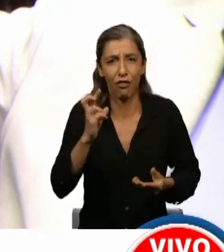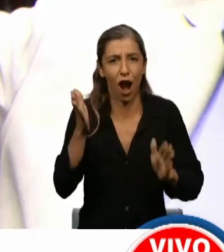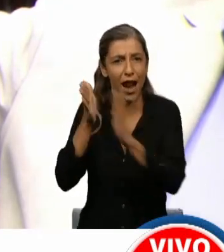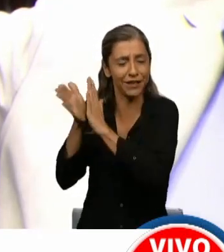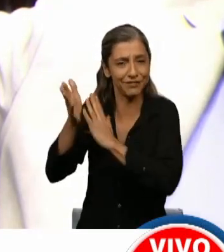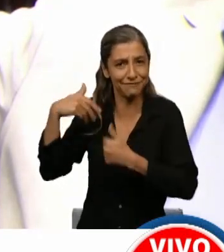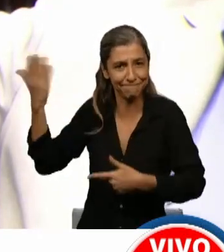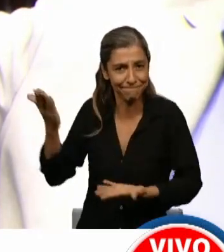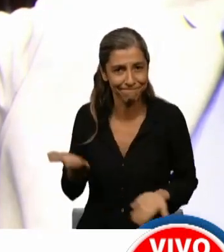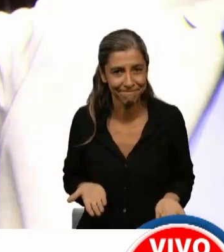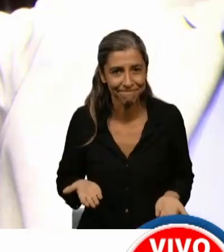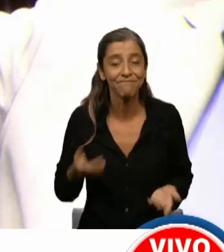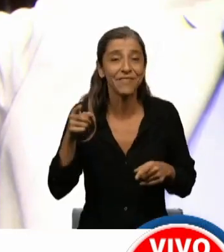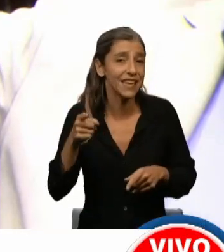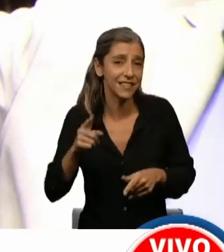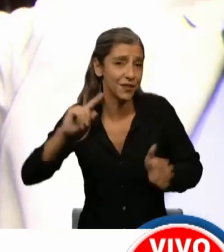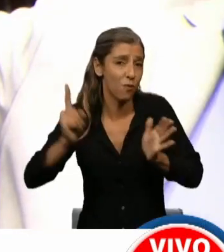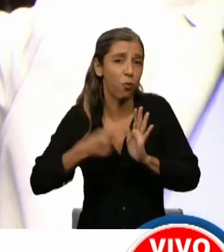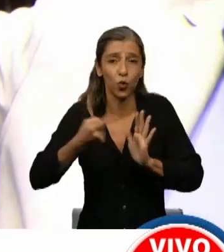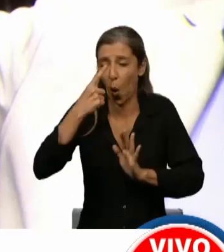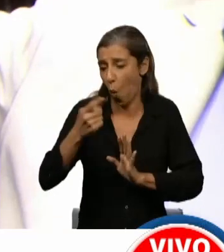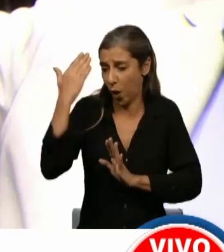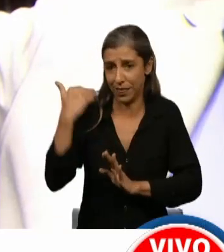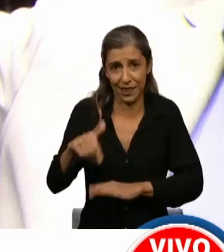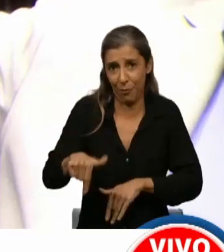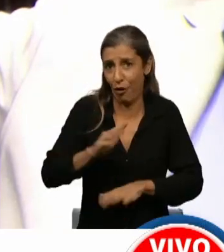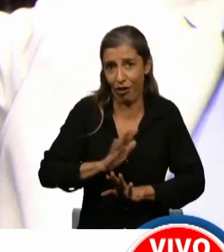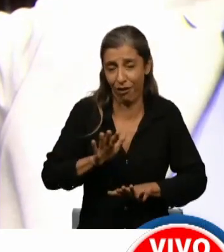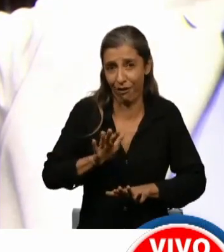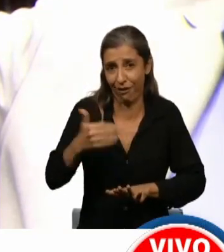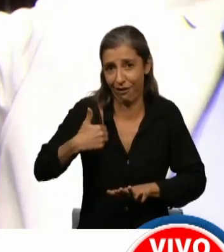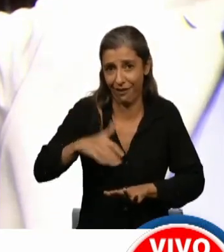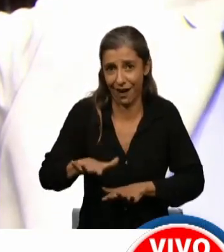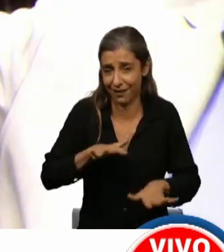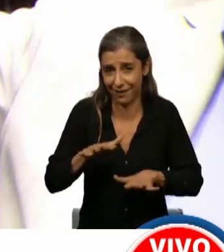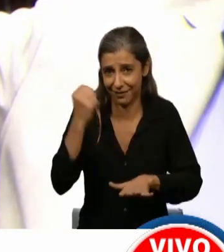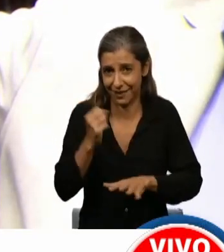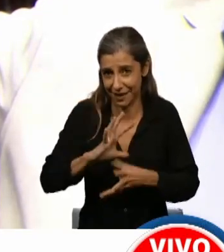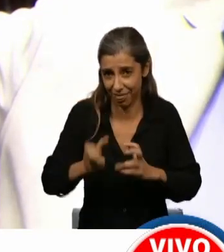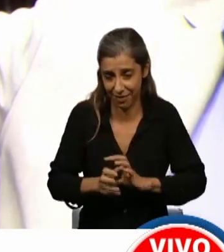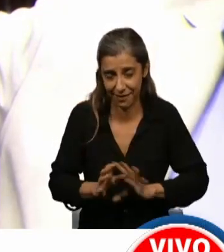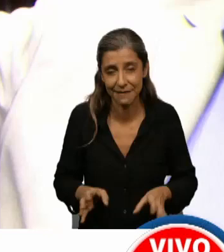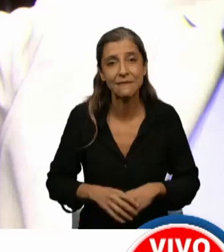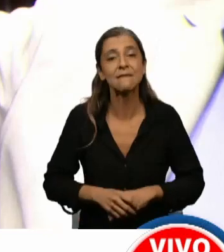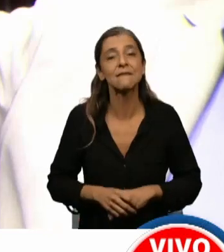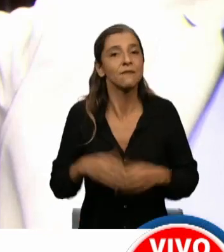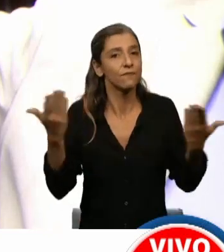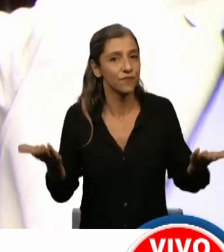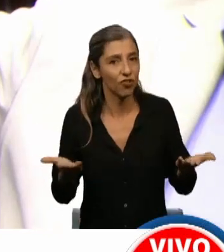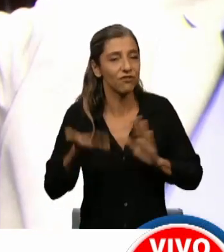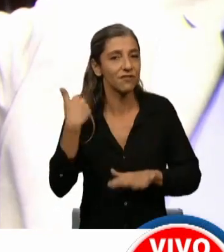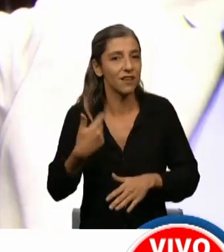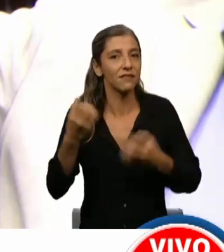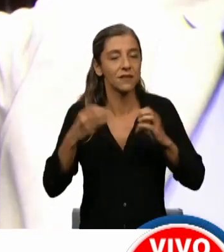del último proceso de endeudamiento que vivió nuestro país. Por eso, señor presidente, como decíamos al principio,